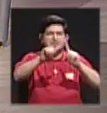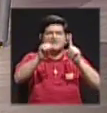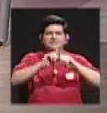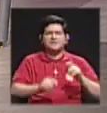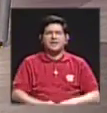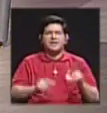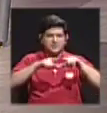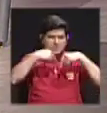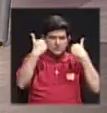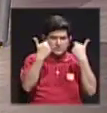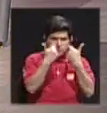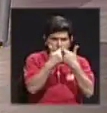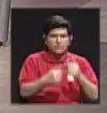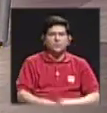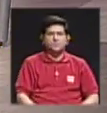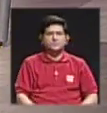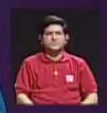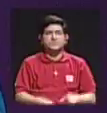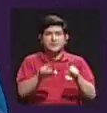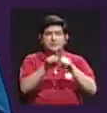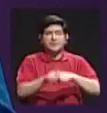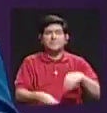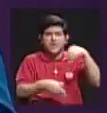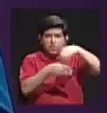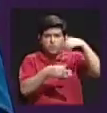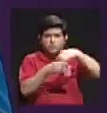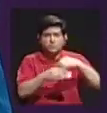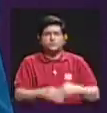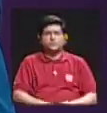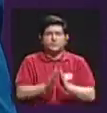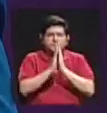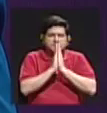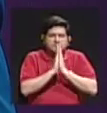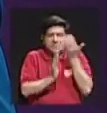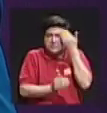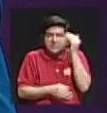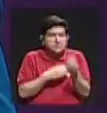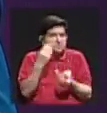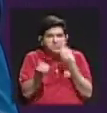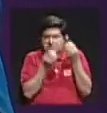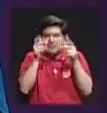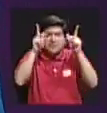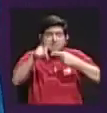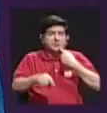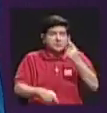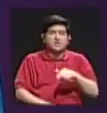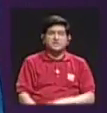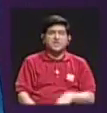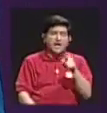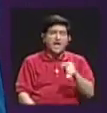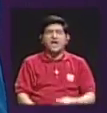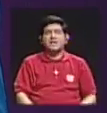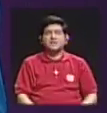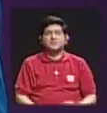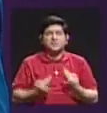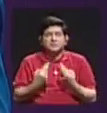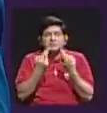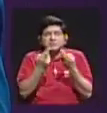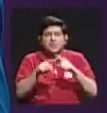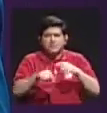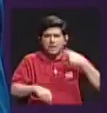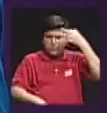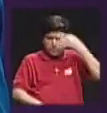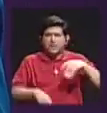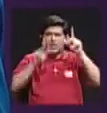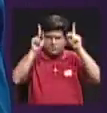diócesis. Todo lo que son ofrendas en misas, nosotros no sabemos qué se hacen. Y la gente podría decir, ah, pero son limosnas. Bueno, pero yo creo